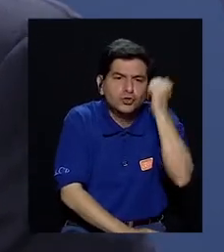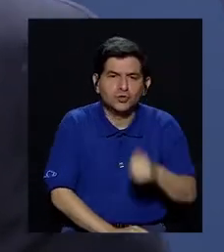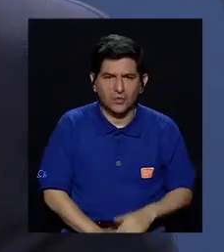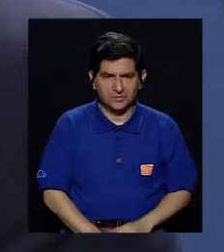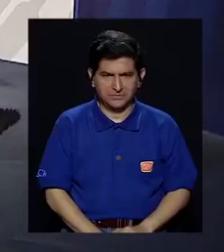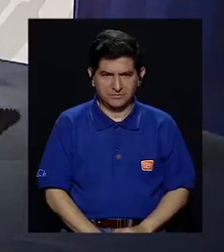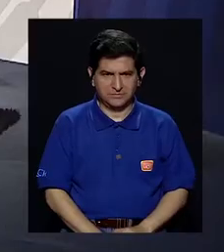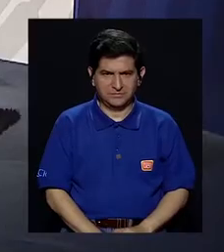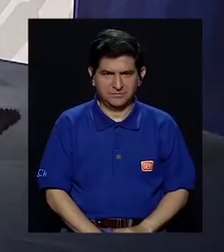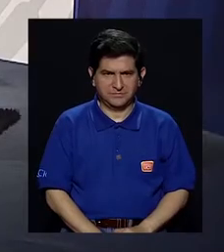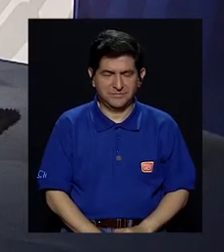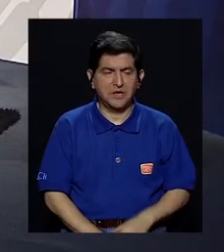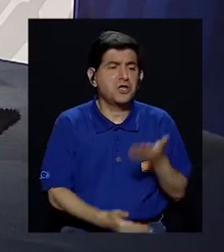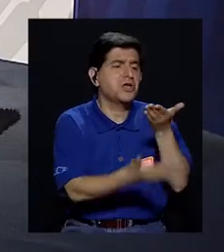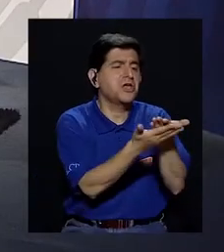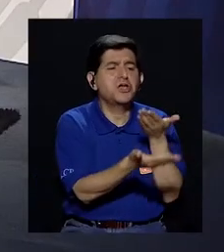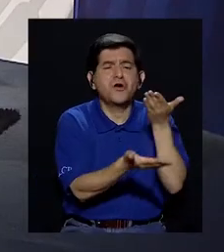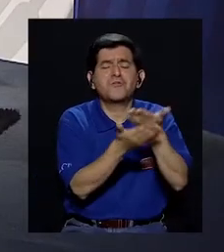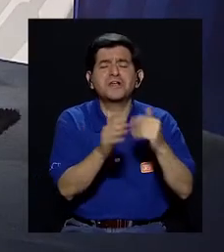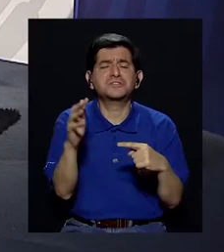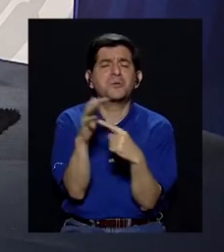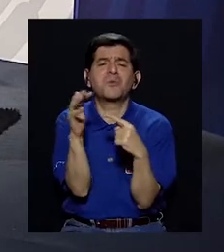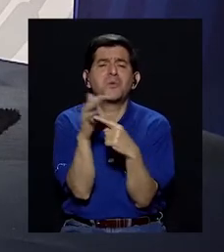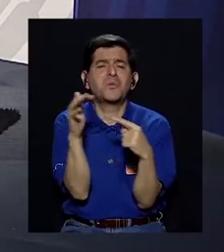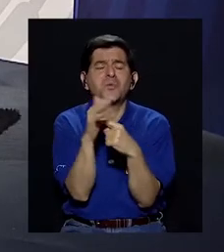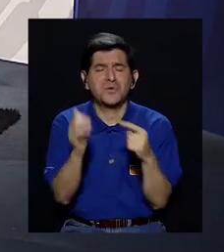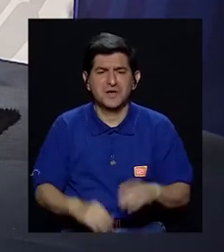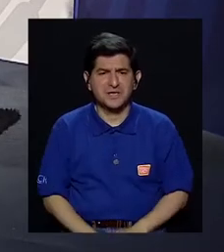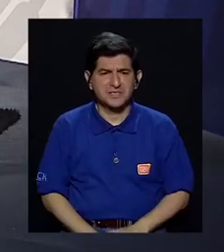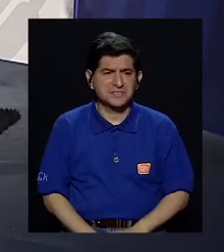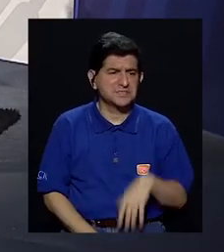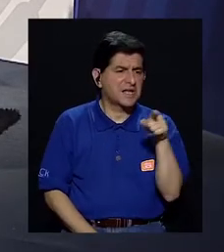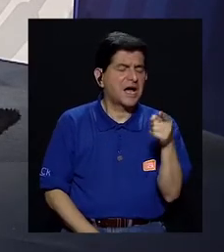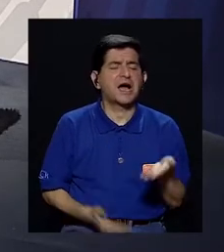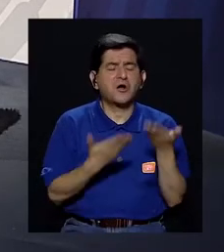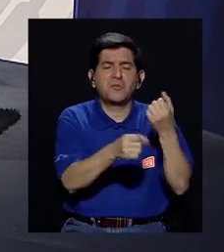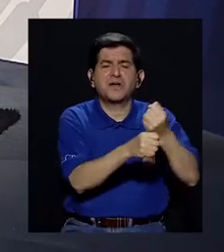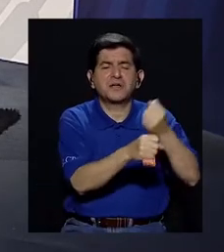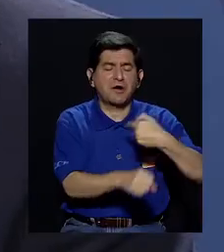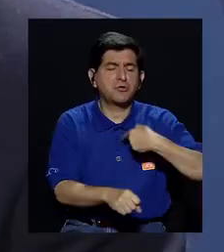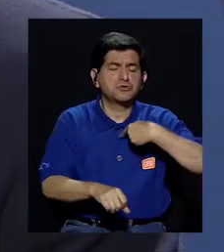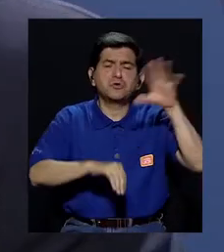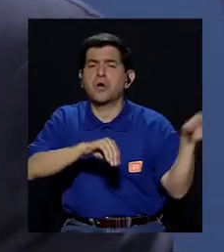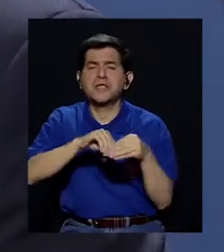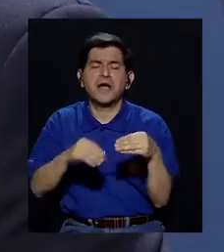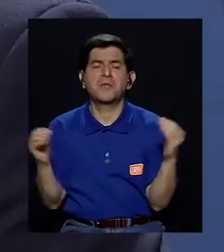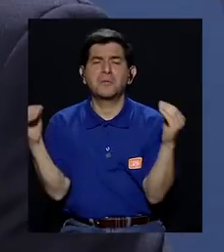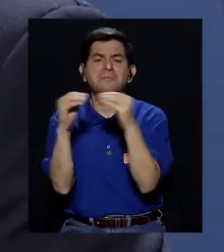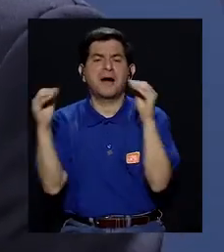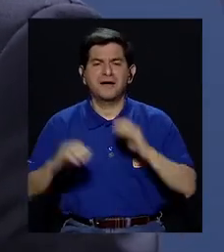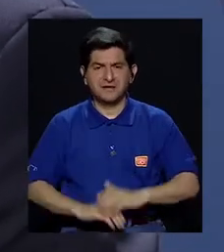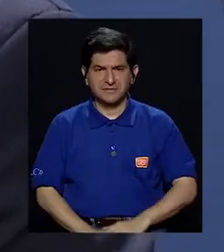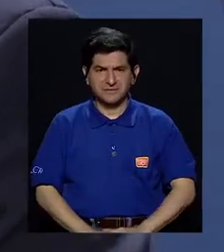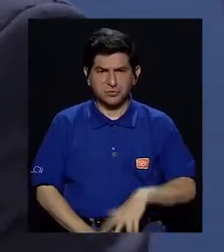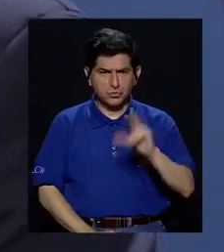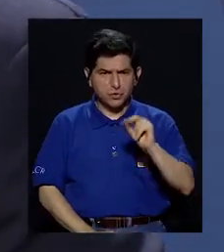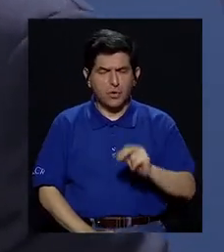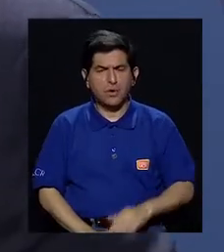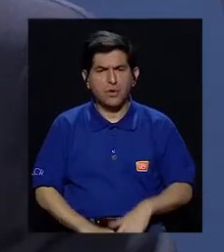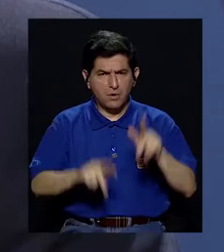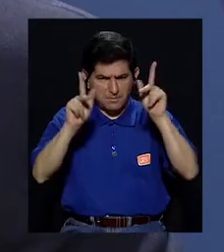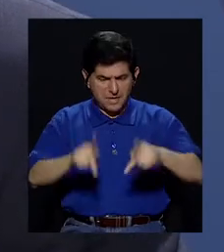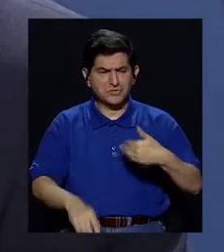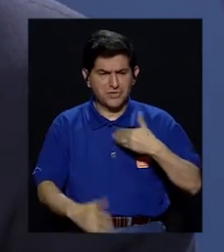y hagan ofrecieron este ofrecimiento populistas y como alguien ofrece tantos empleos yo ofrezco uno más no el